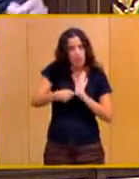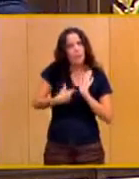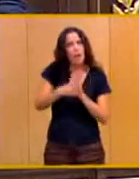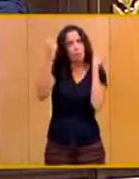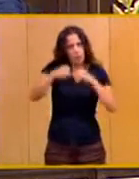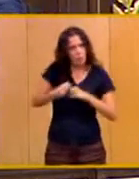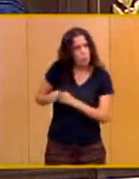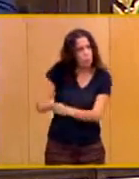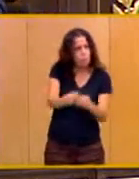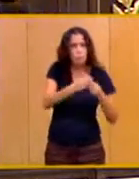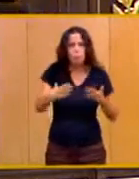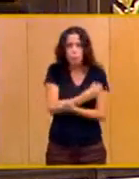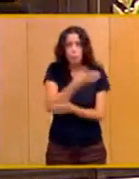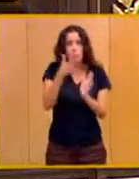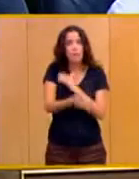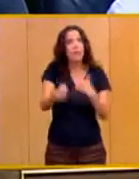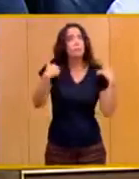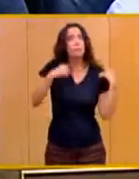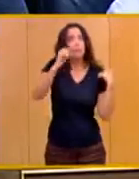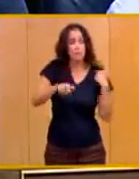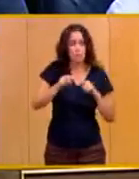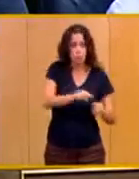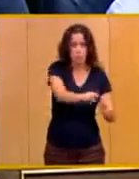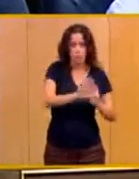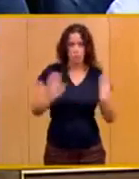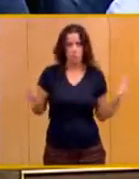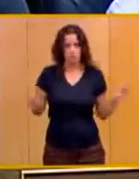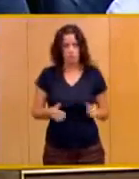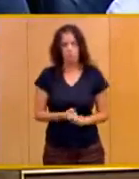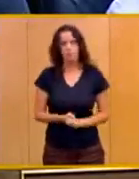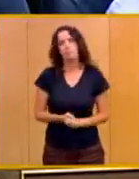Usted es el responsable. Señor presidente del Gobierno,